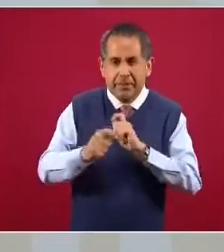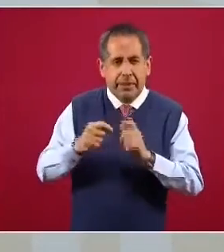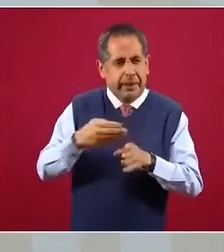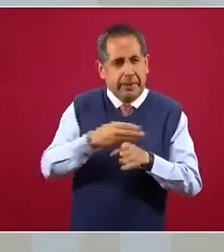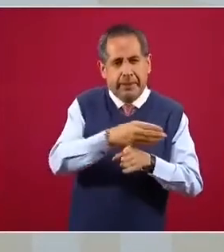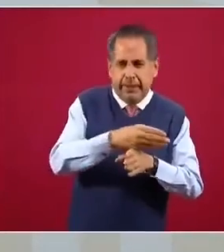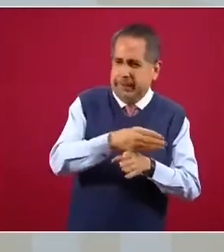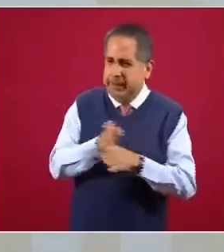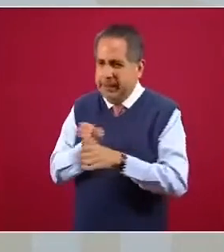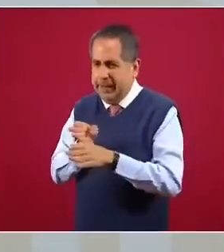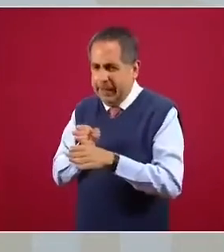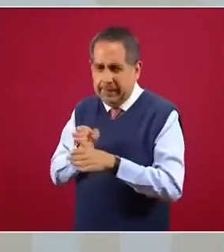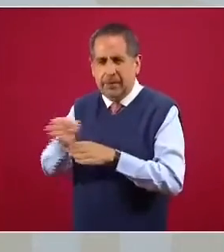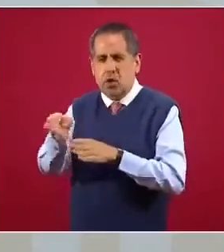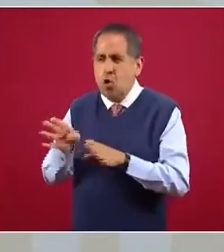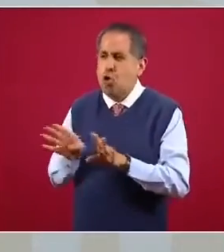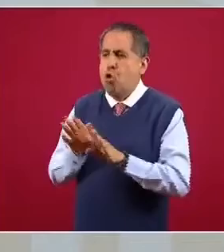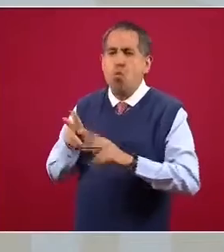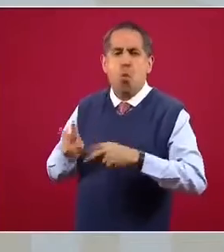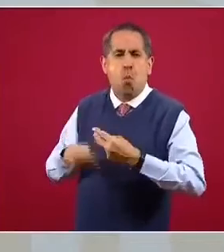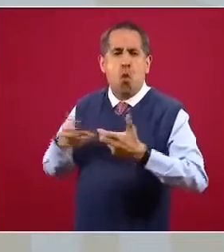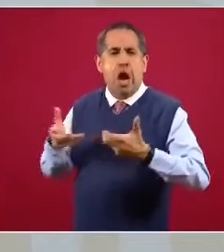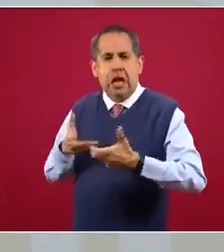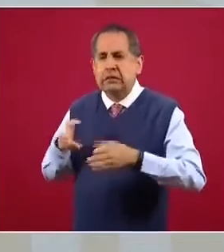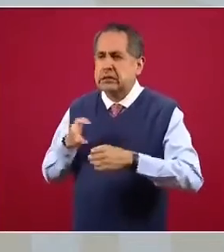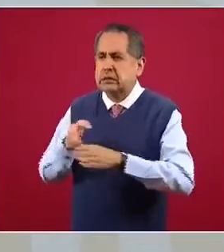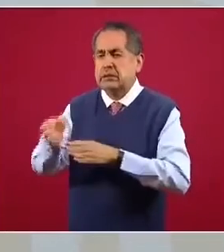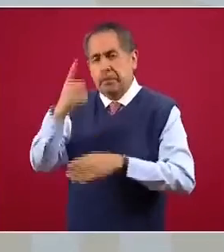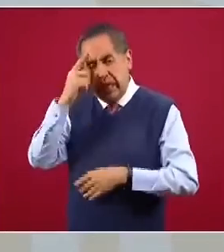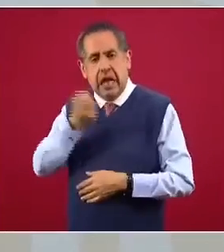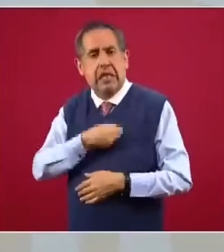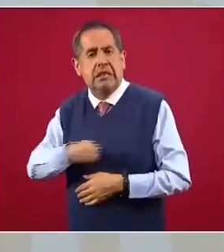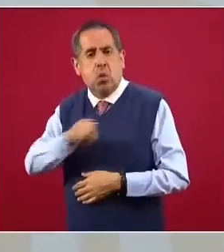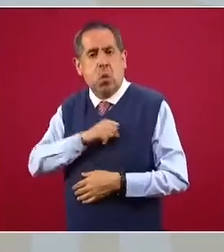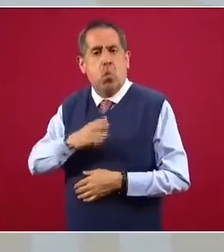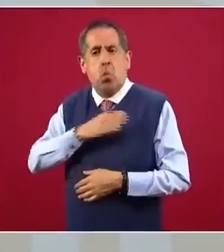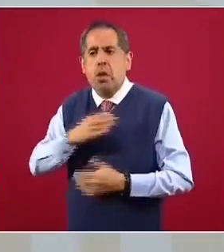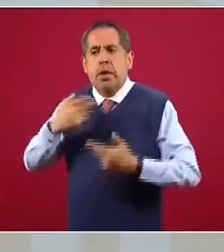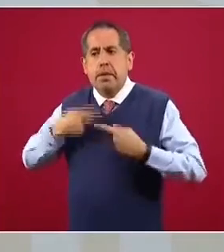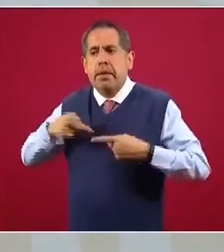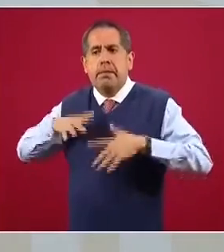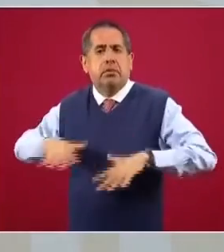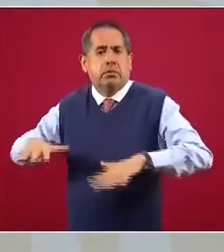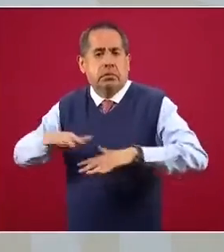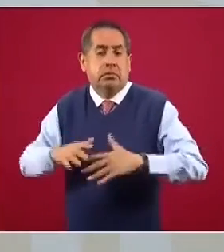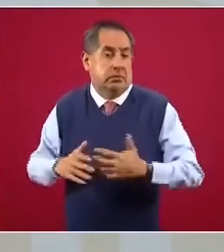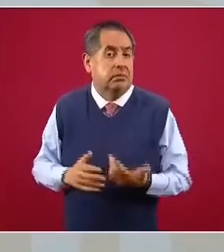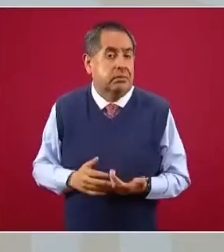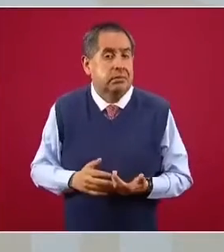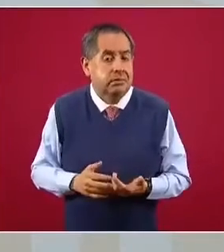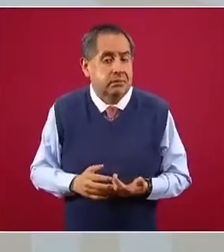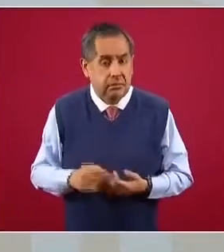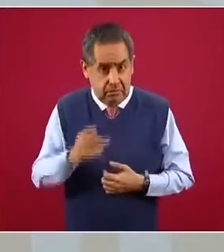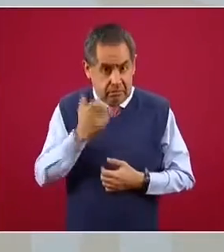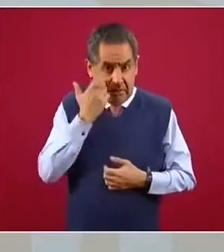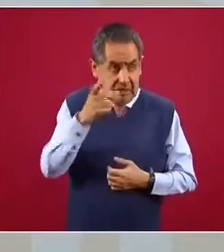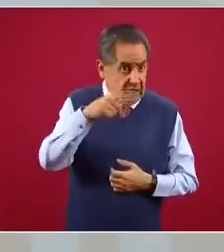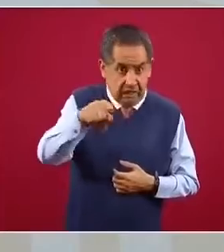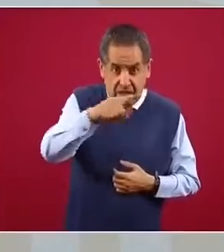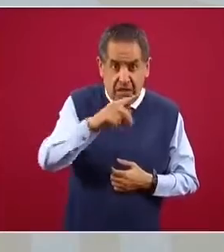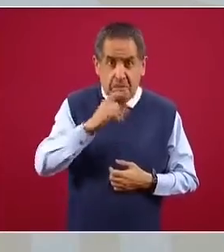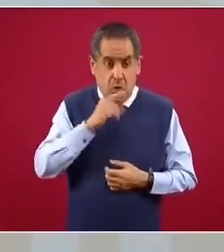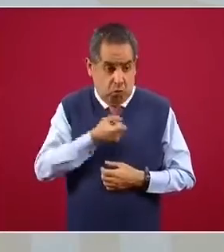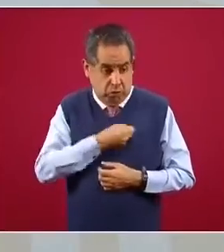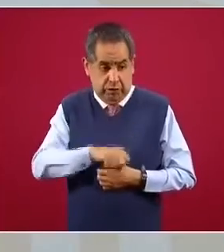rumbo respecto a lo que se pretende en salud pública. Si realmente pretendemos tener una mejor